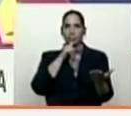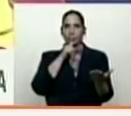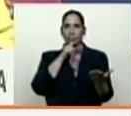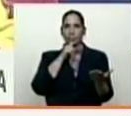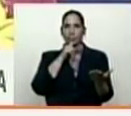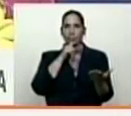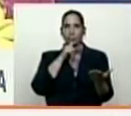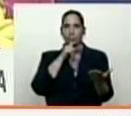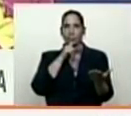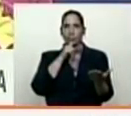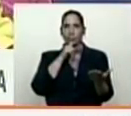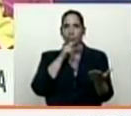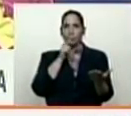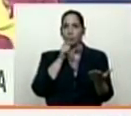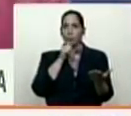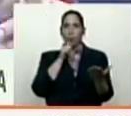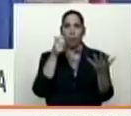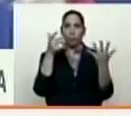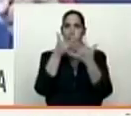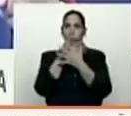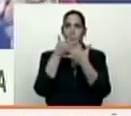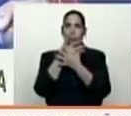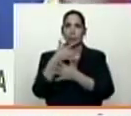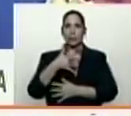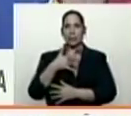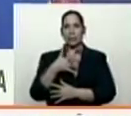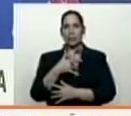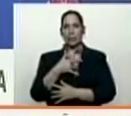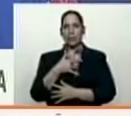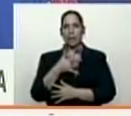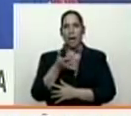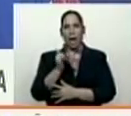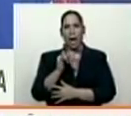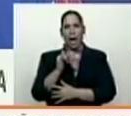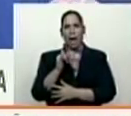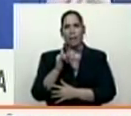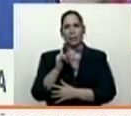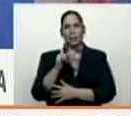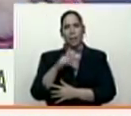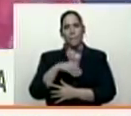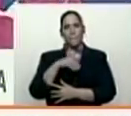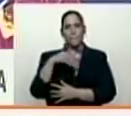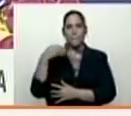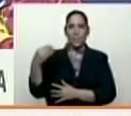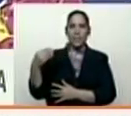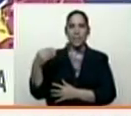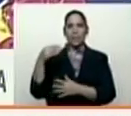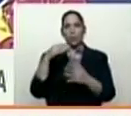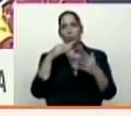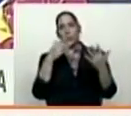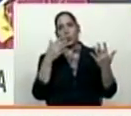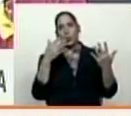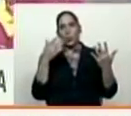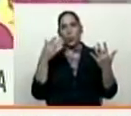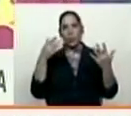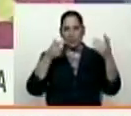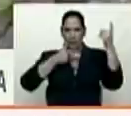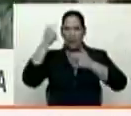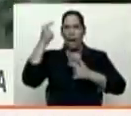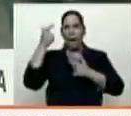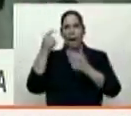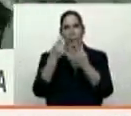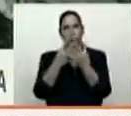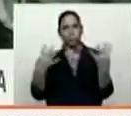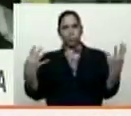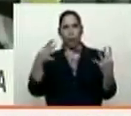Yo no tengo dudas en María, en sentir que aquí está Chávez en su apure, con sus soldados, con sus soldadas,